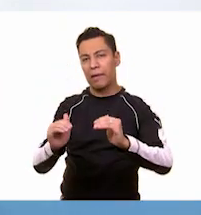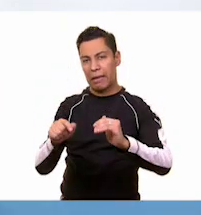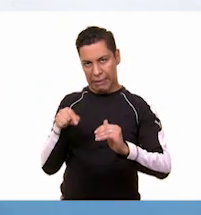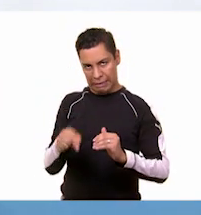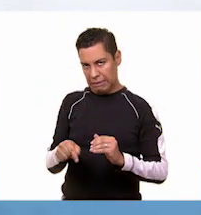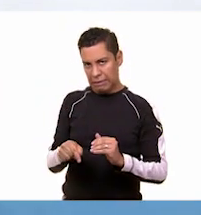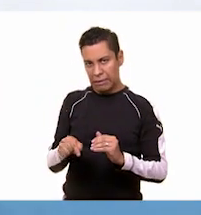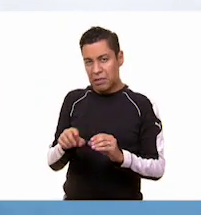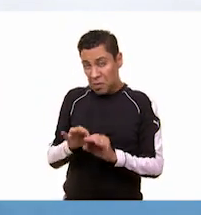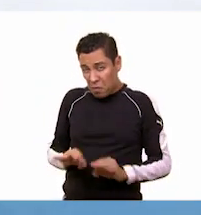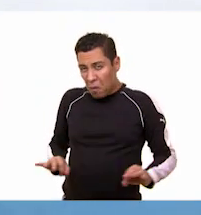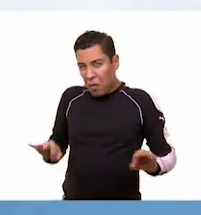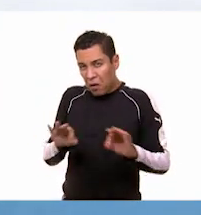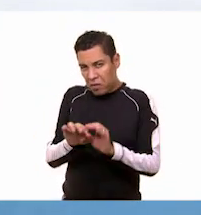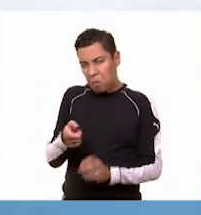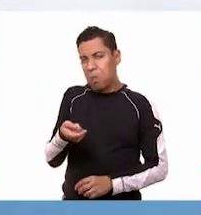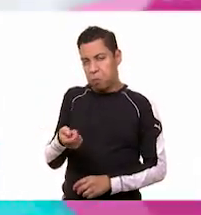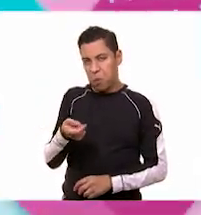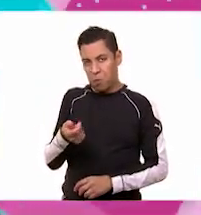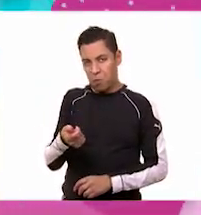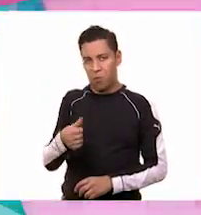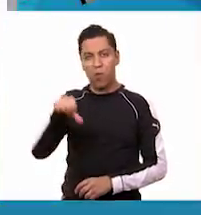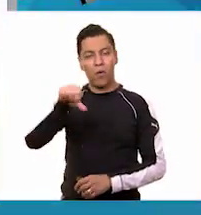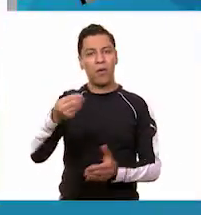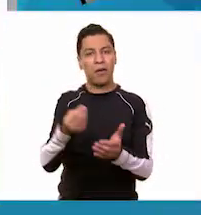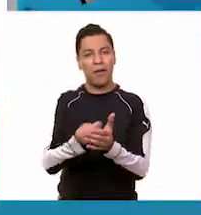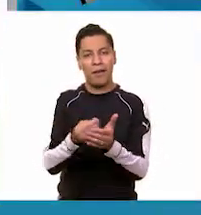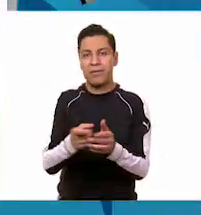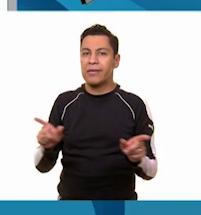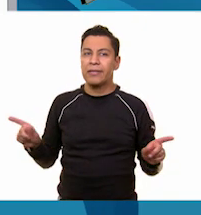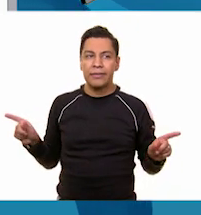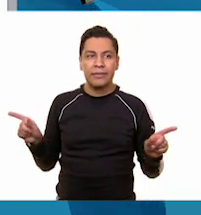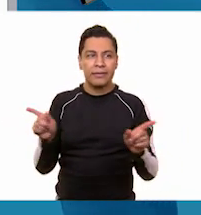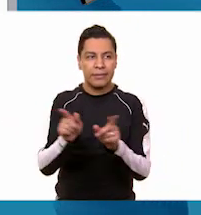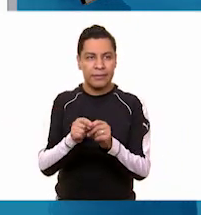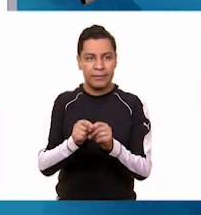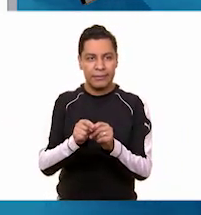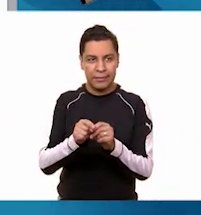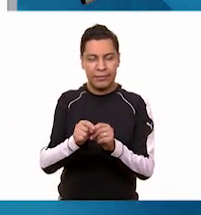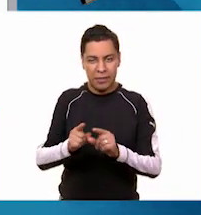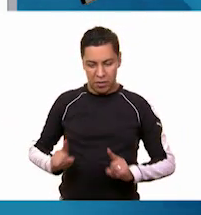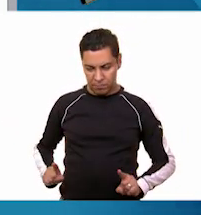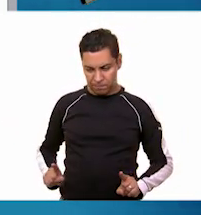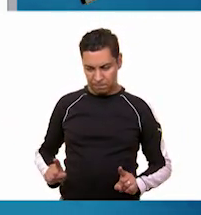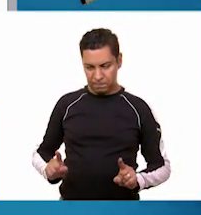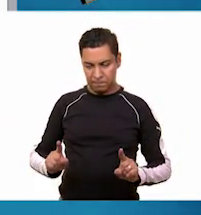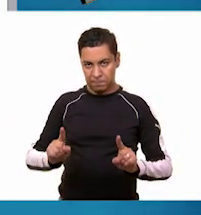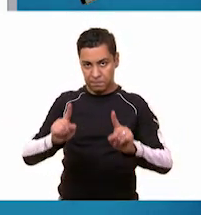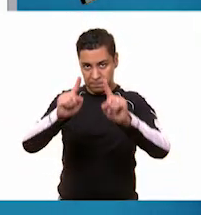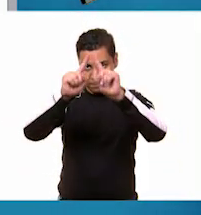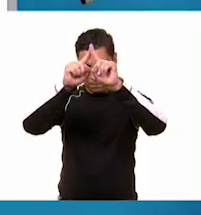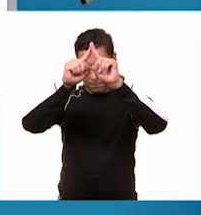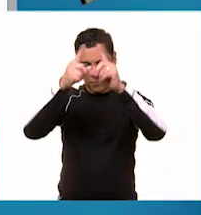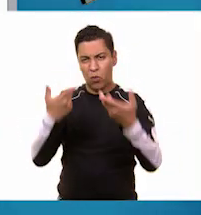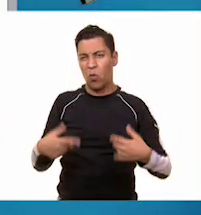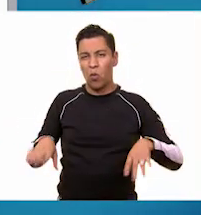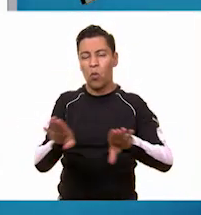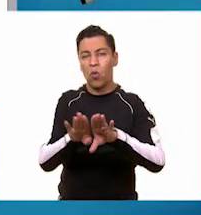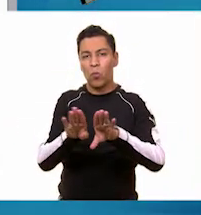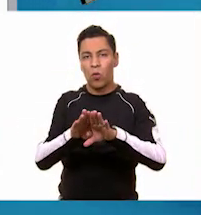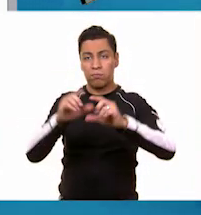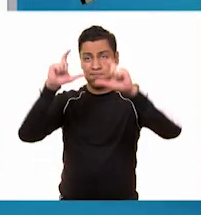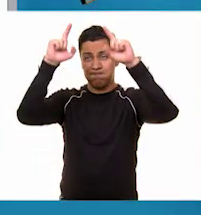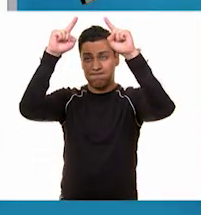así concluimos la clase del día de hoy, en la que reconocimos la estructura de la pirámide invertida, en que se organiza la información de la